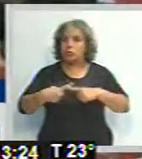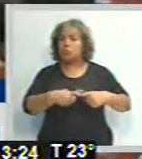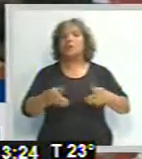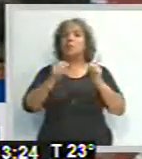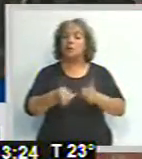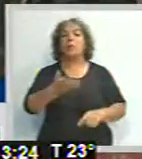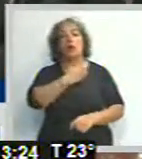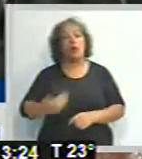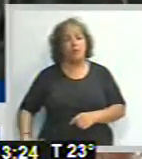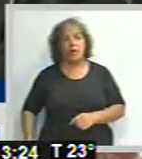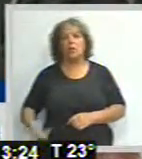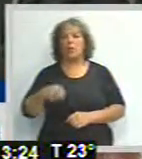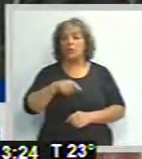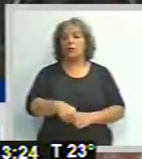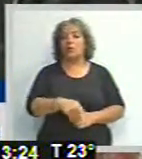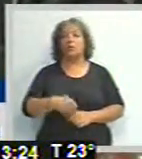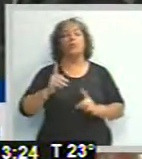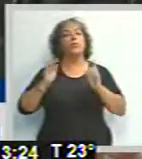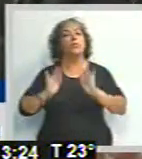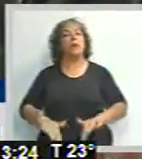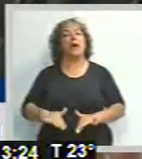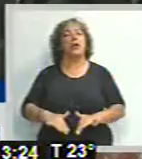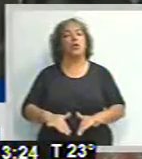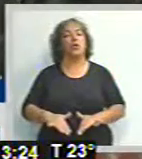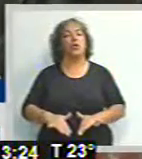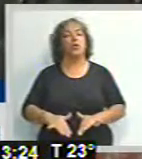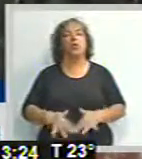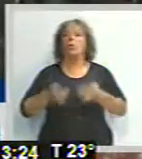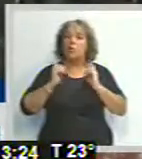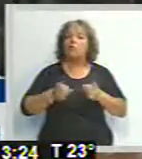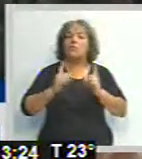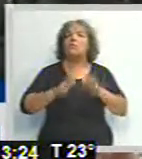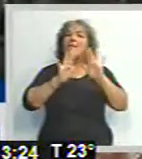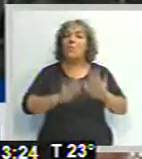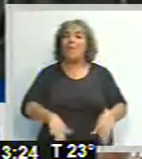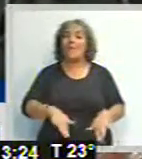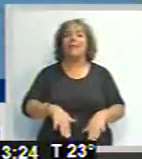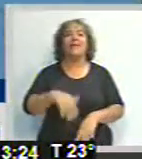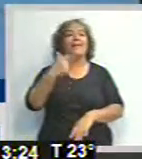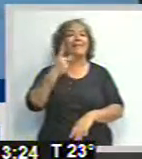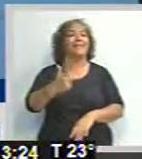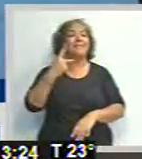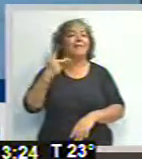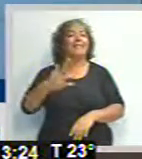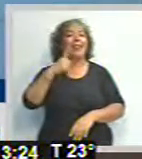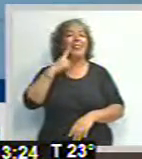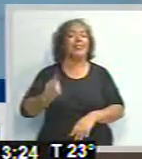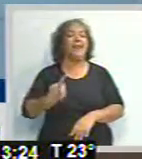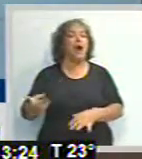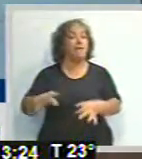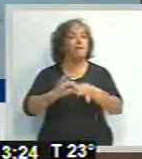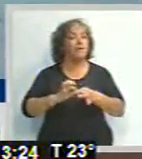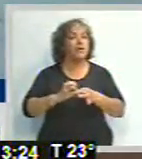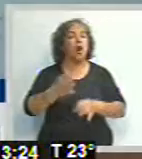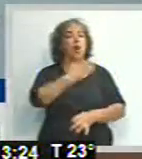gobierno en el medio de la huelga, es decir, en medio de una huelga que duró 33 días con un alto acatamiento. El gobierno